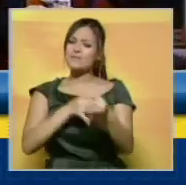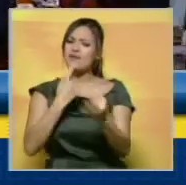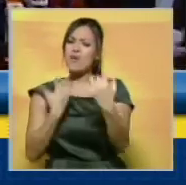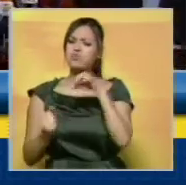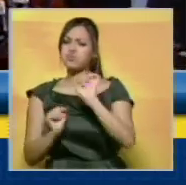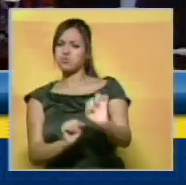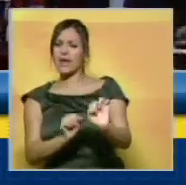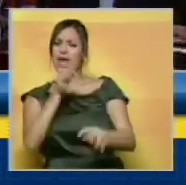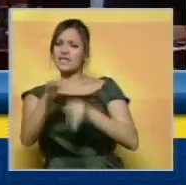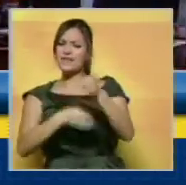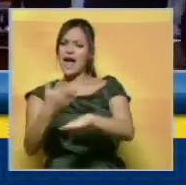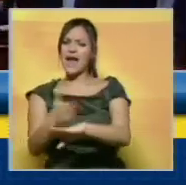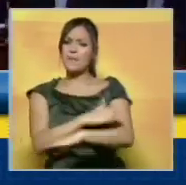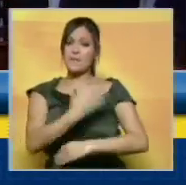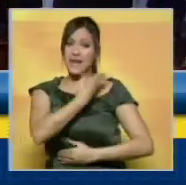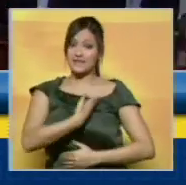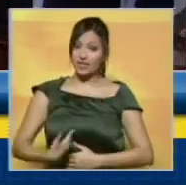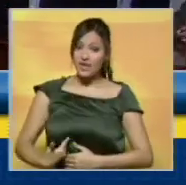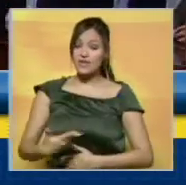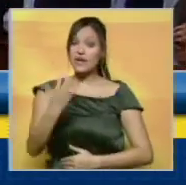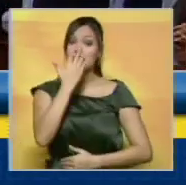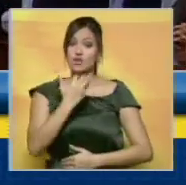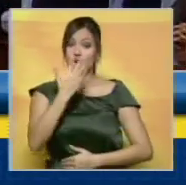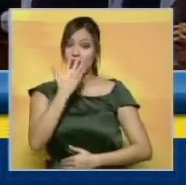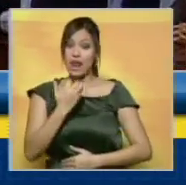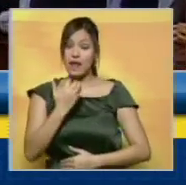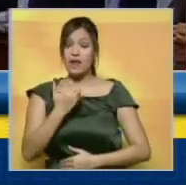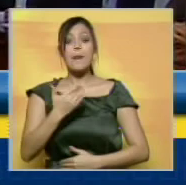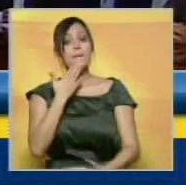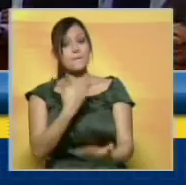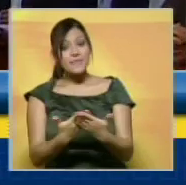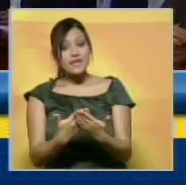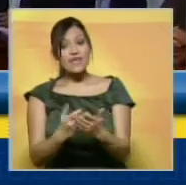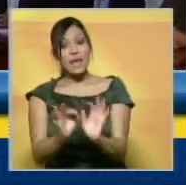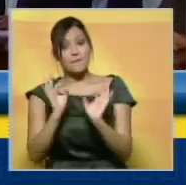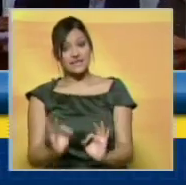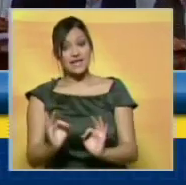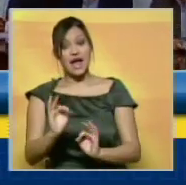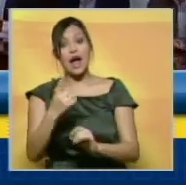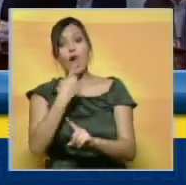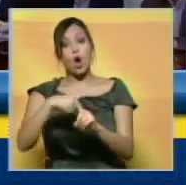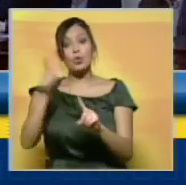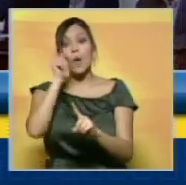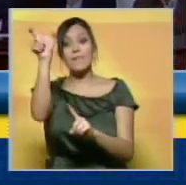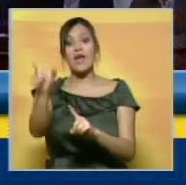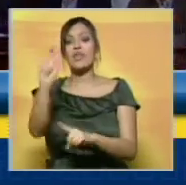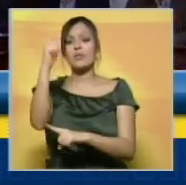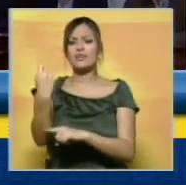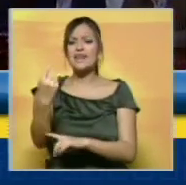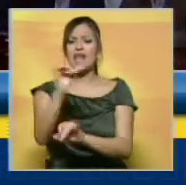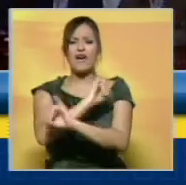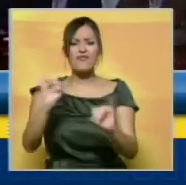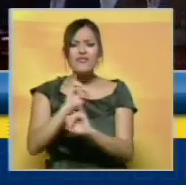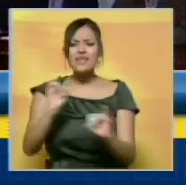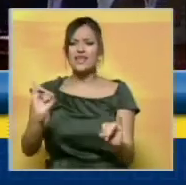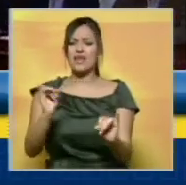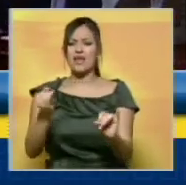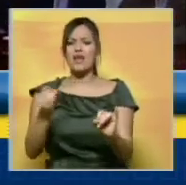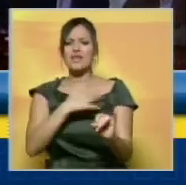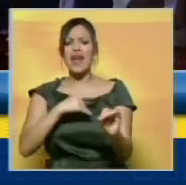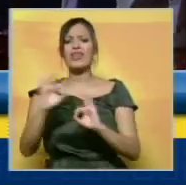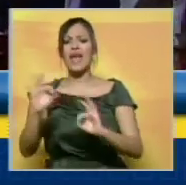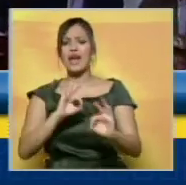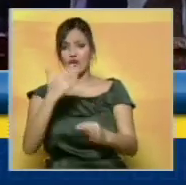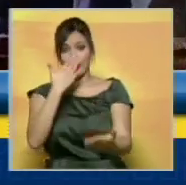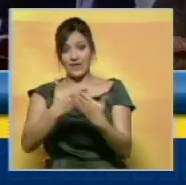rechazo al discurso que ofreció el presidente Nicolás Maduro, quien le pidió específicamente al diputado William Dávila que dejara el show, esto por pronunciarse ante